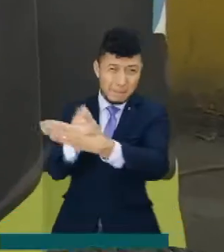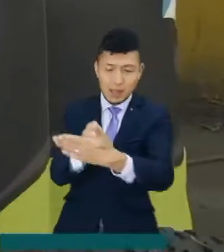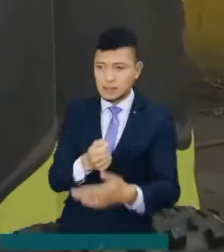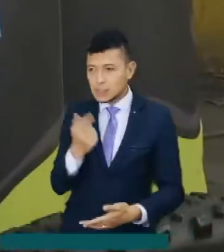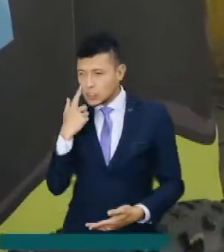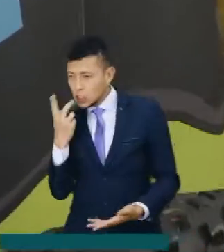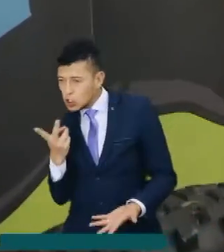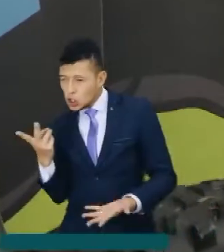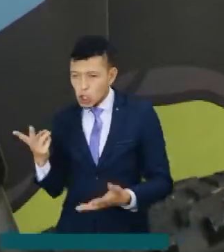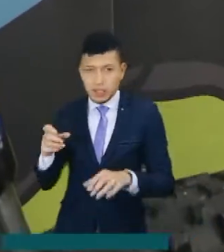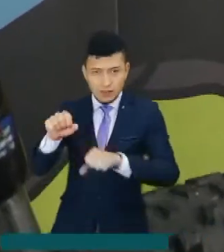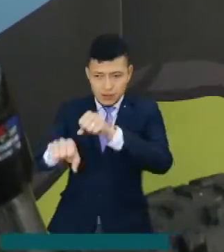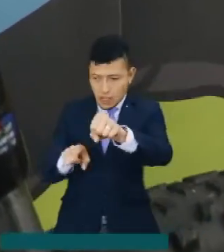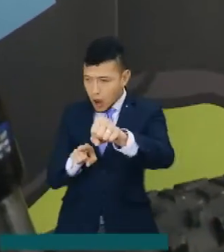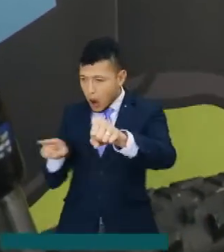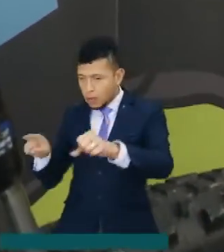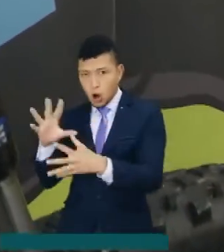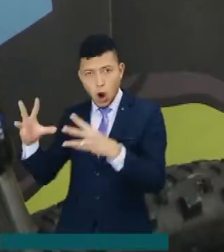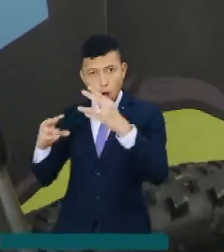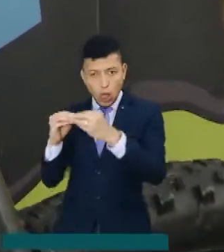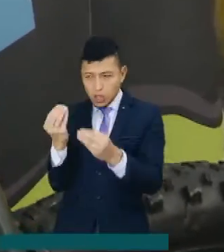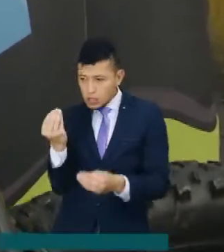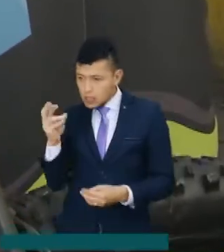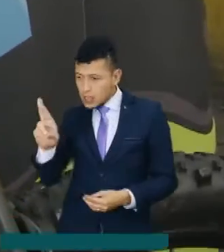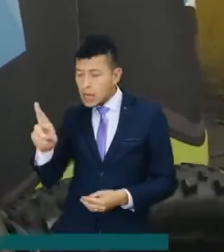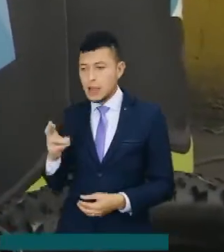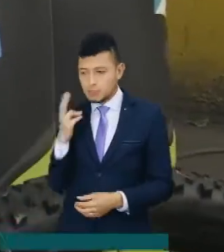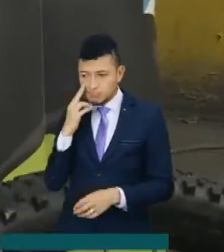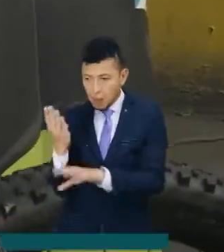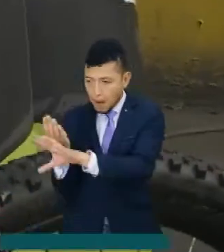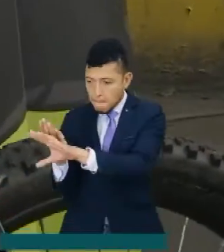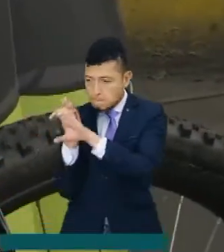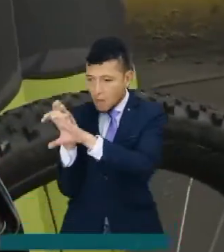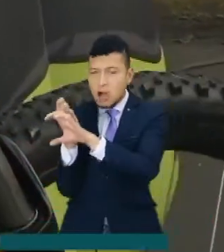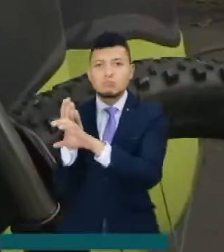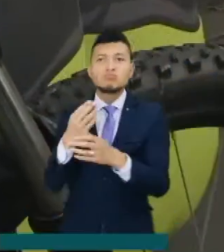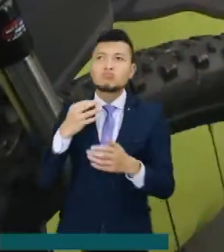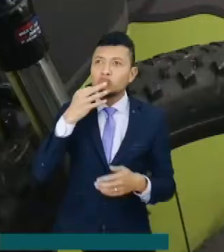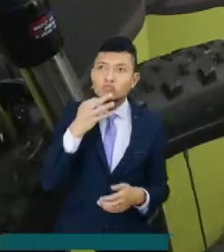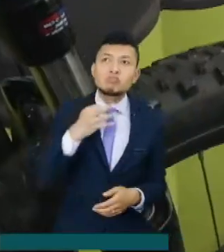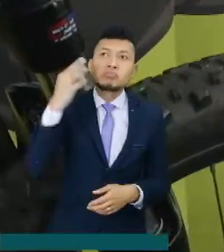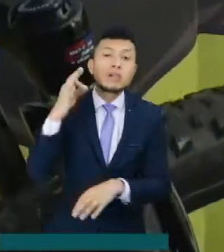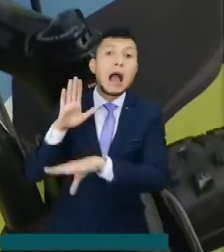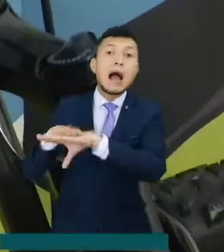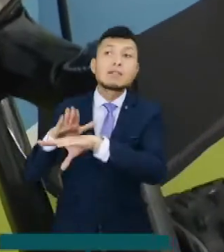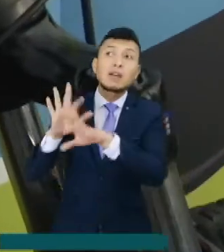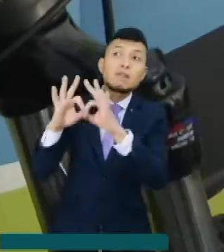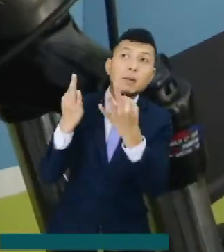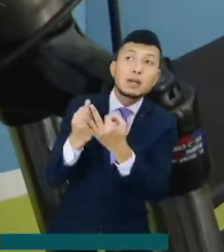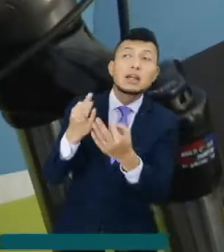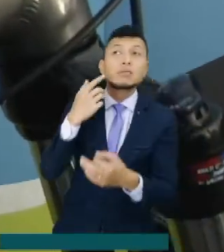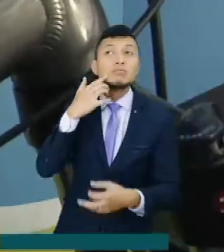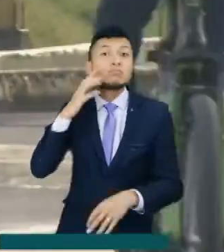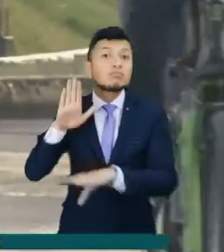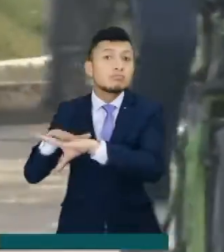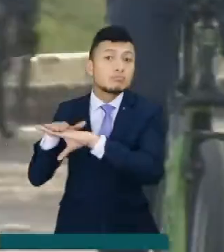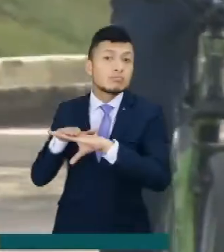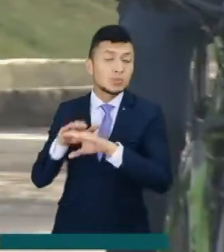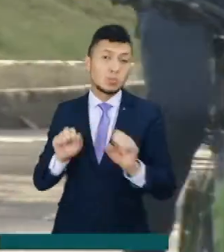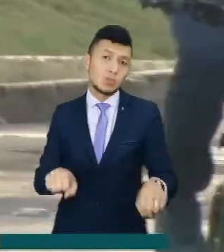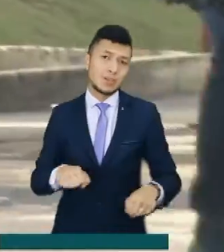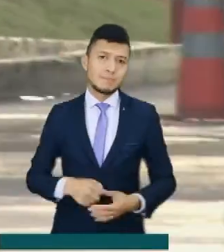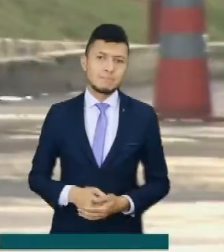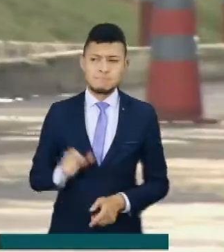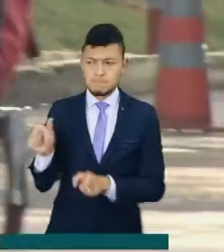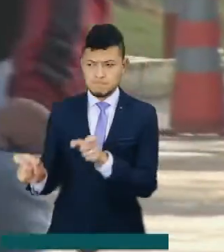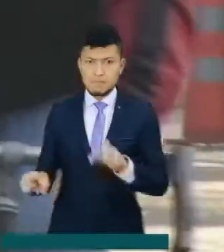vial, deberá ubicar este código y con su teléfono celular escanearlo para poder emitir una alerta a un familiar. Los